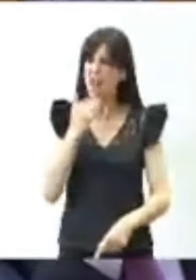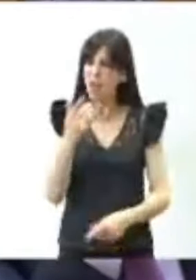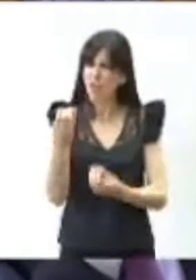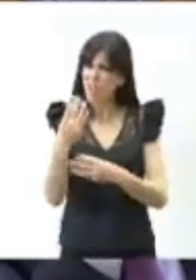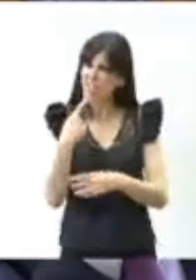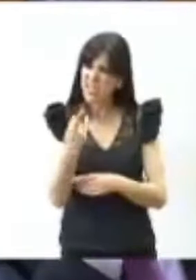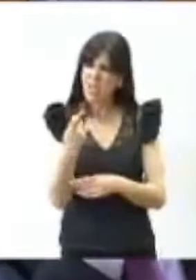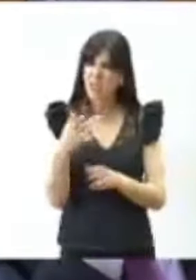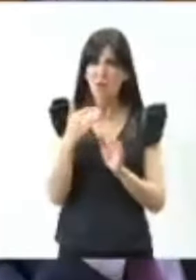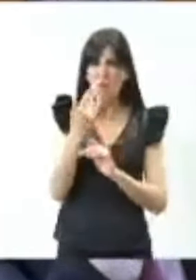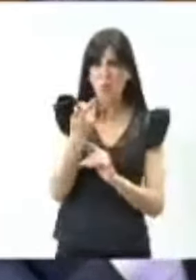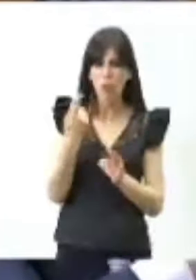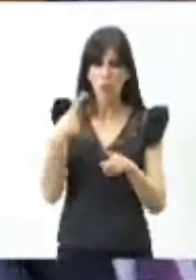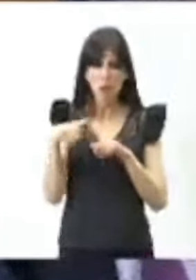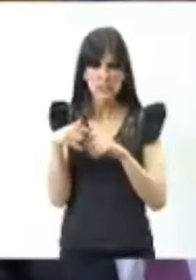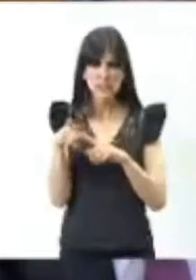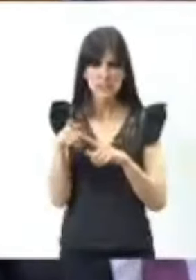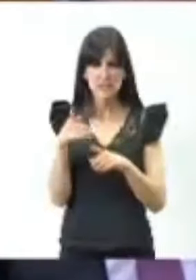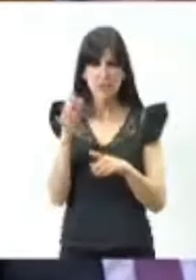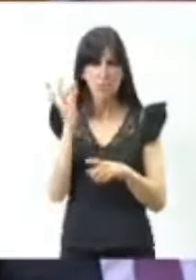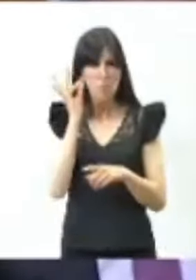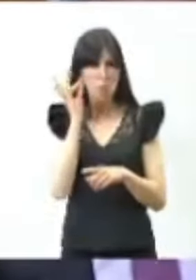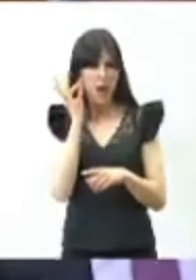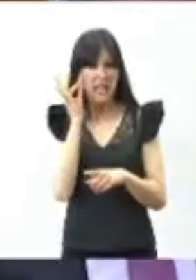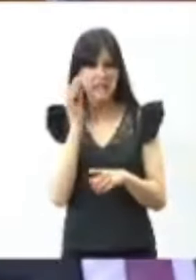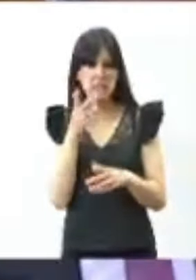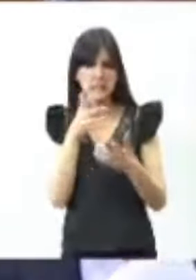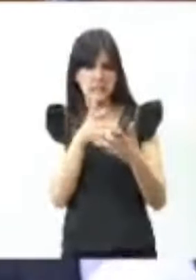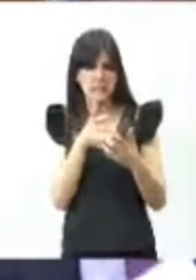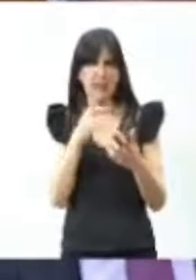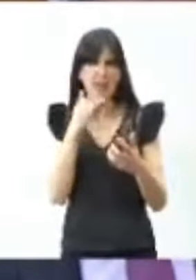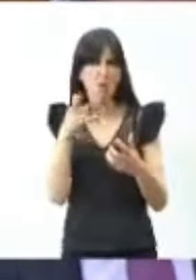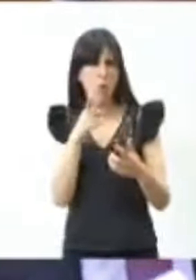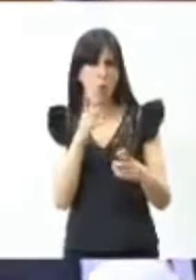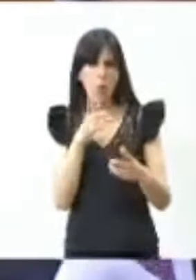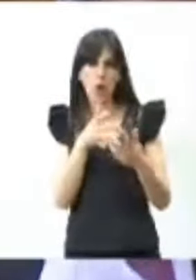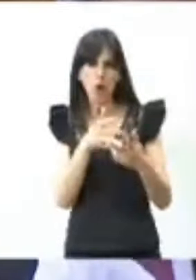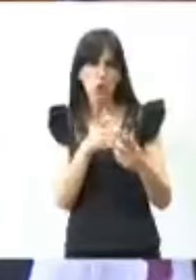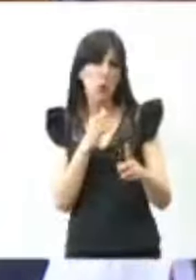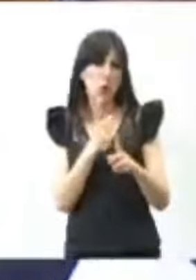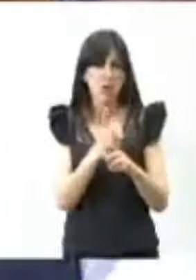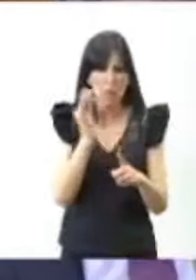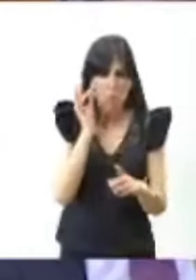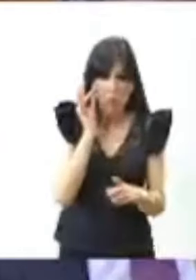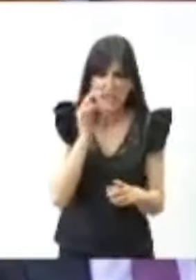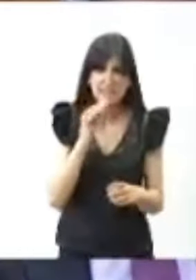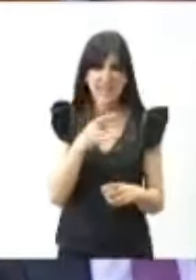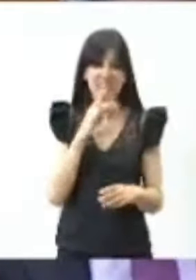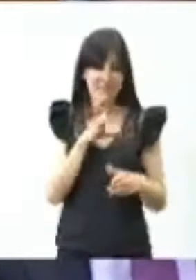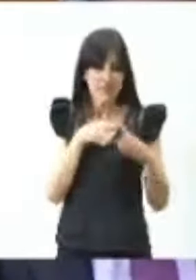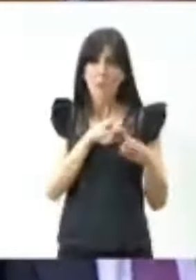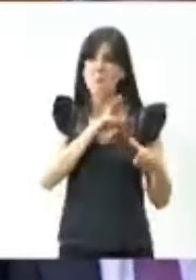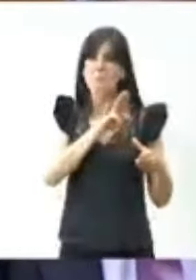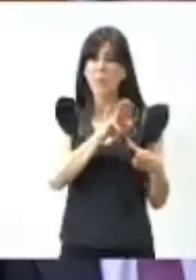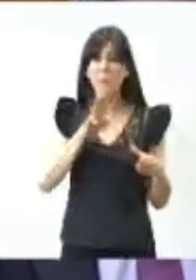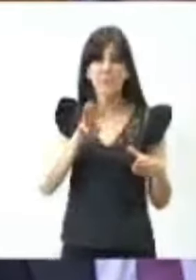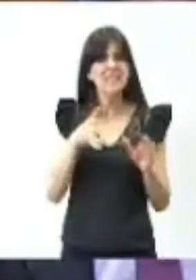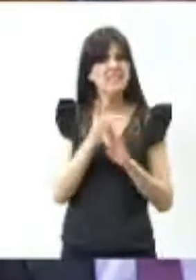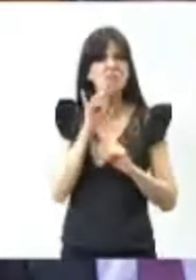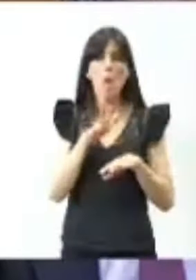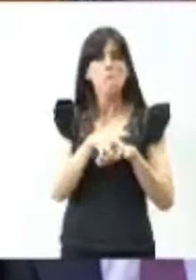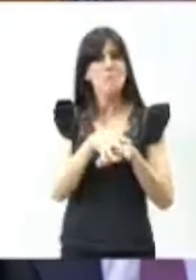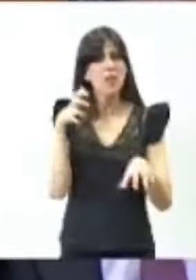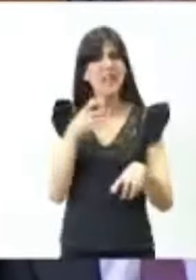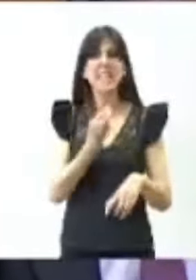fuerzas ocultas que luchan contra las mujeres. Mire, aquí estamos, el Partido Popular, que somos el partido de la mayoría